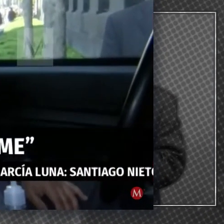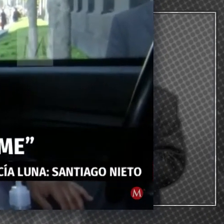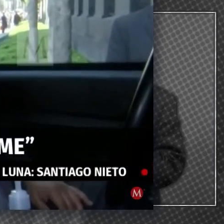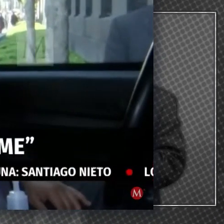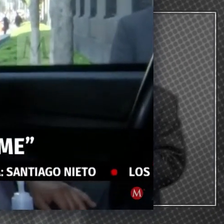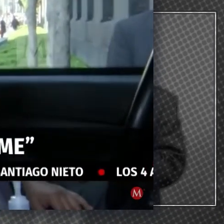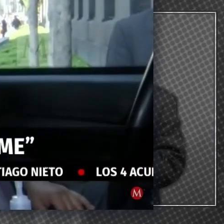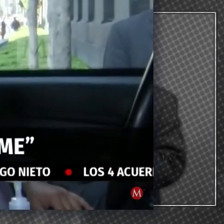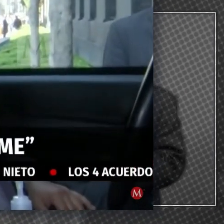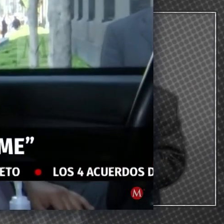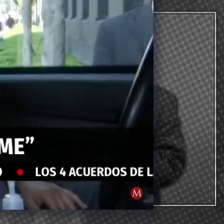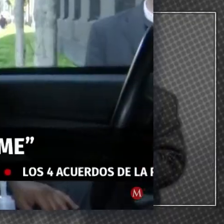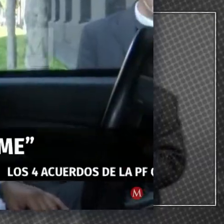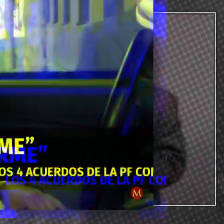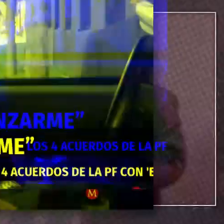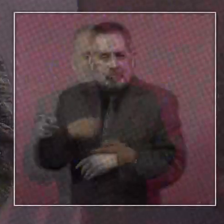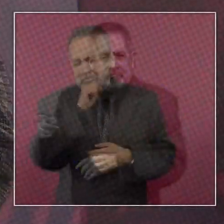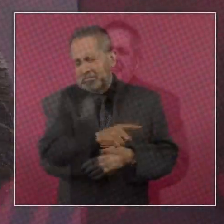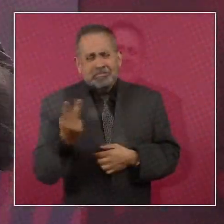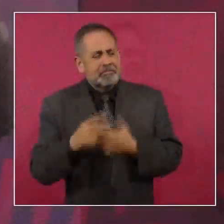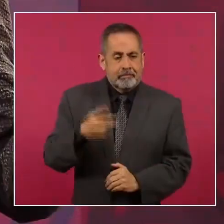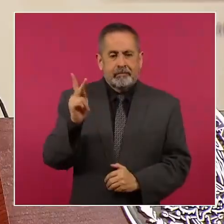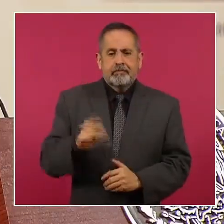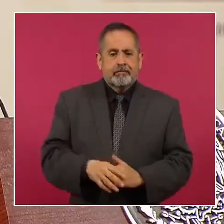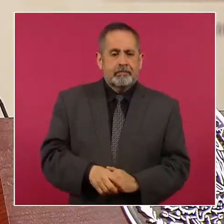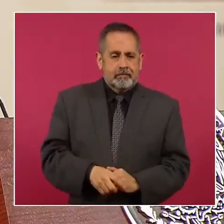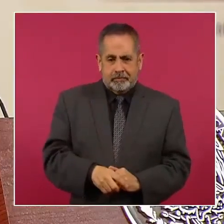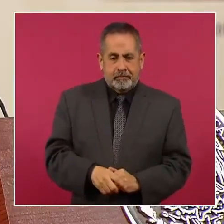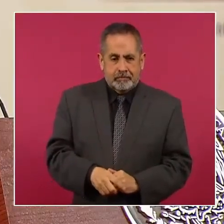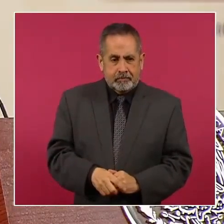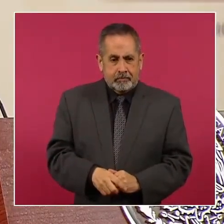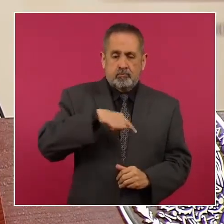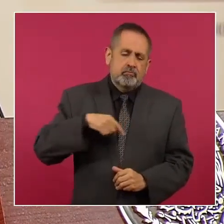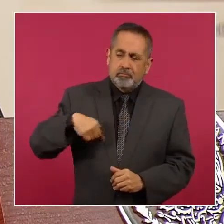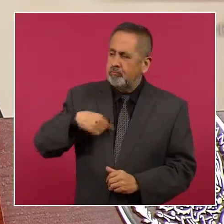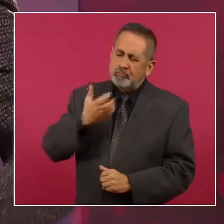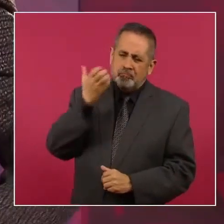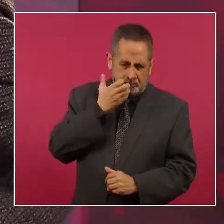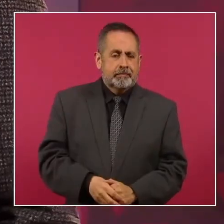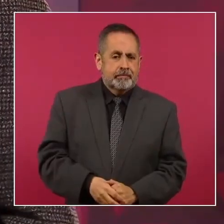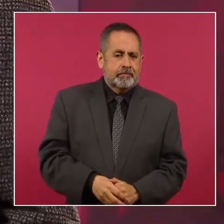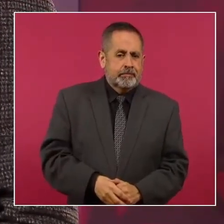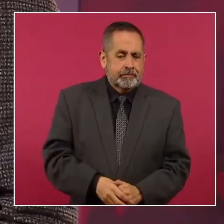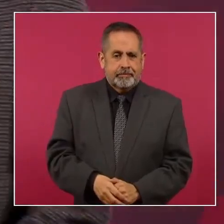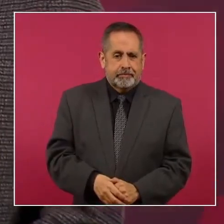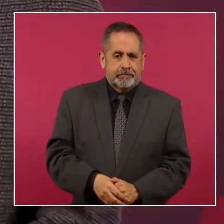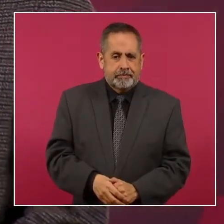intensamente, participaré en la sesión de hoy y en todas las subsecuentes. Pero nosotros estamos acostumbrados al debate.